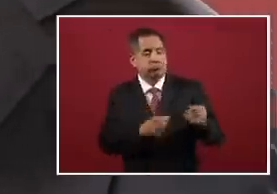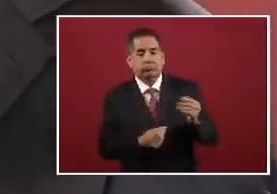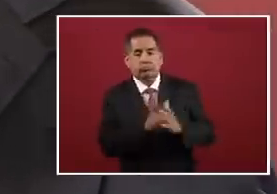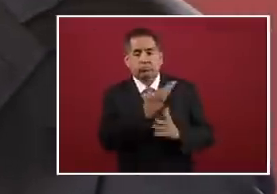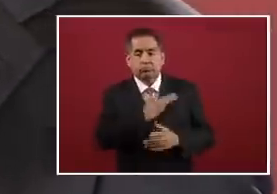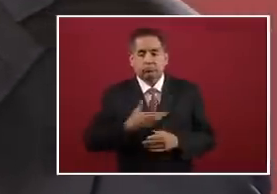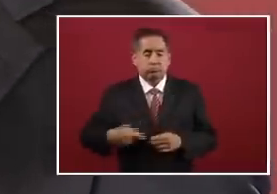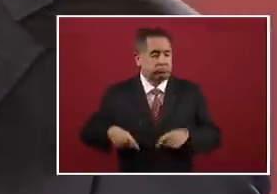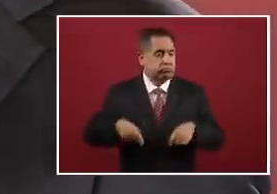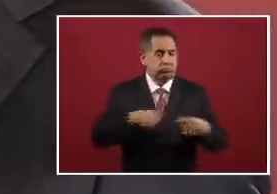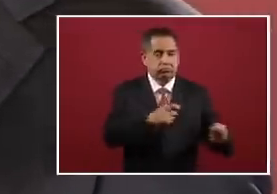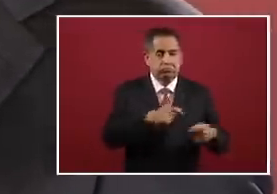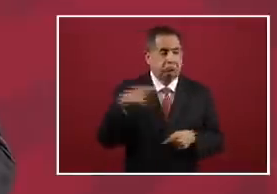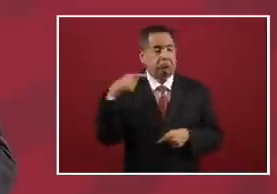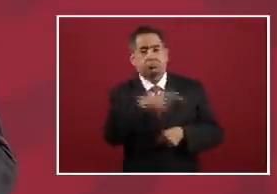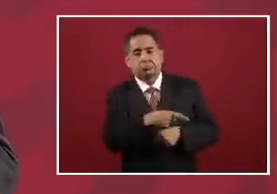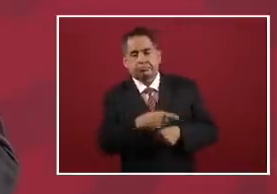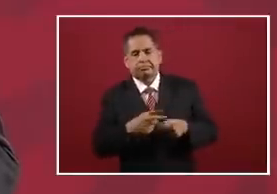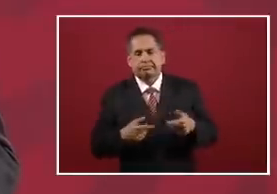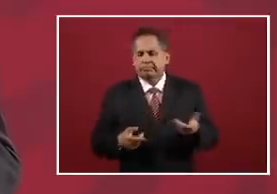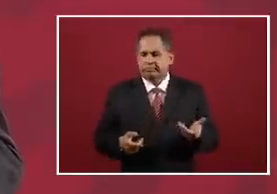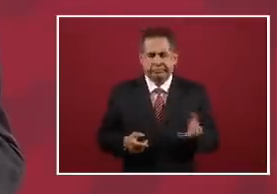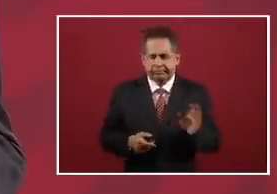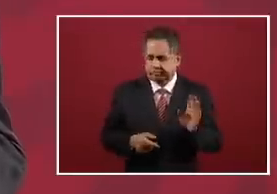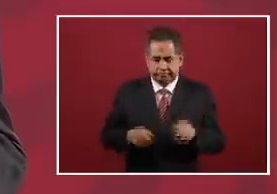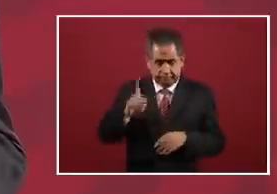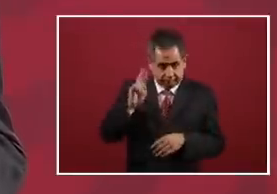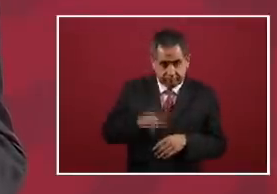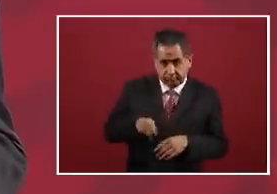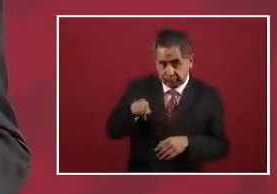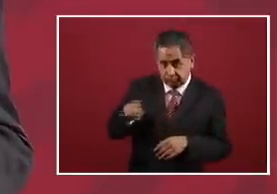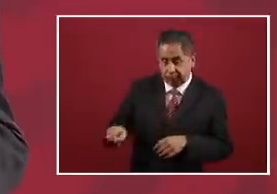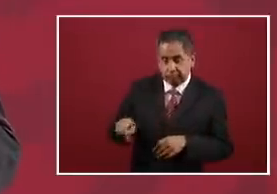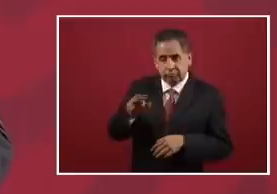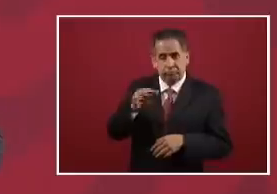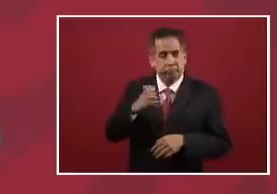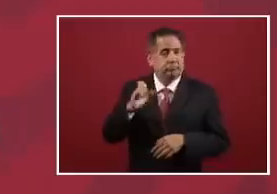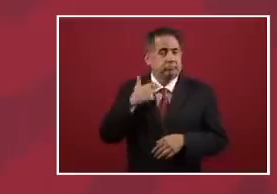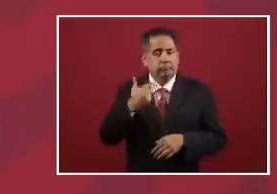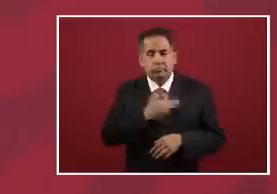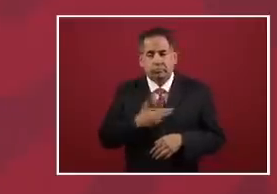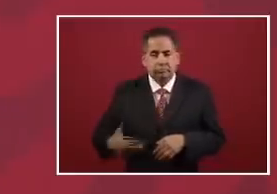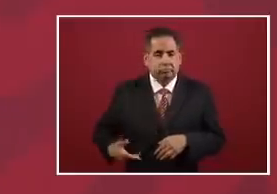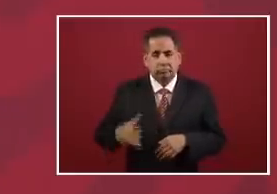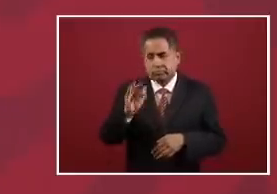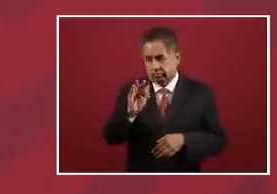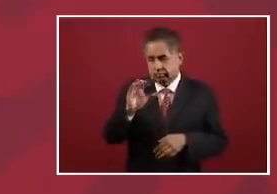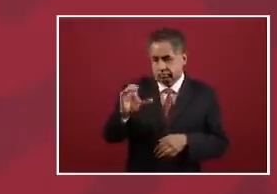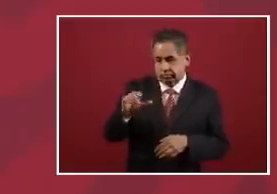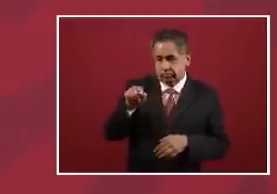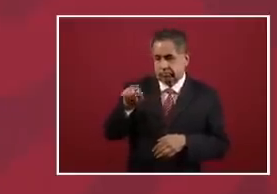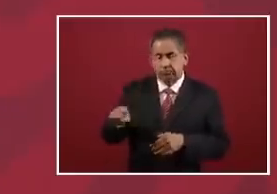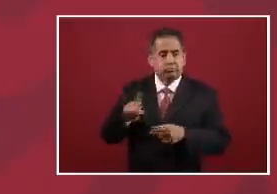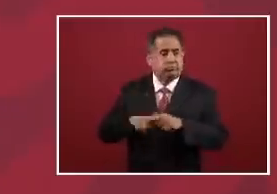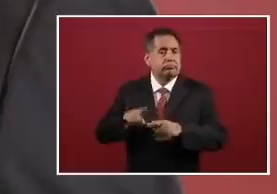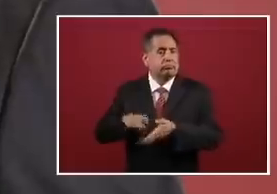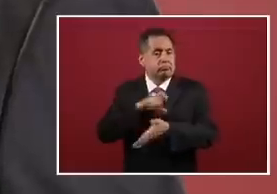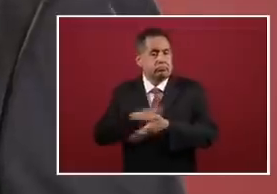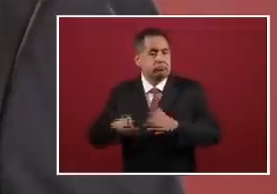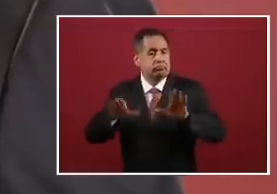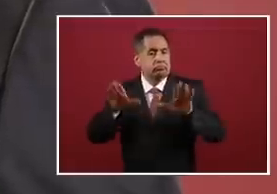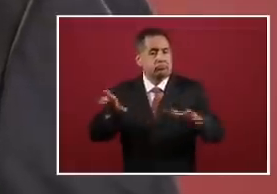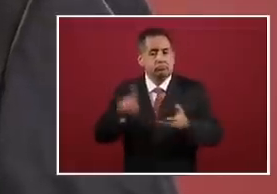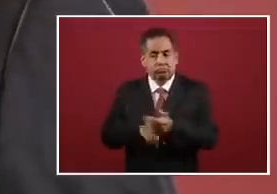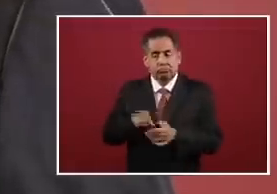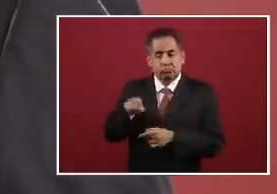pues le echan la culpa al presidente Peña, pero la historia es esa: el que compra el avión